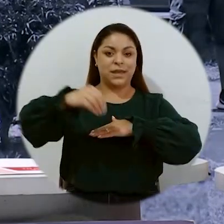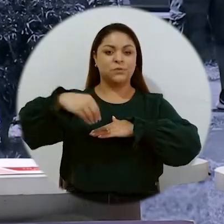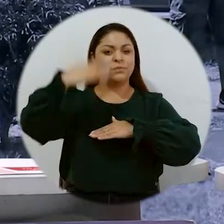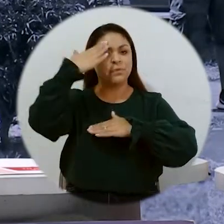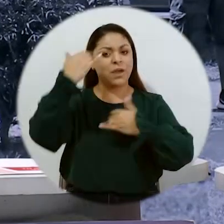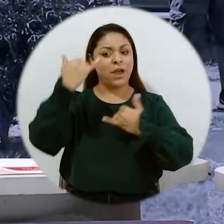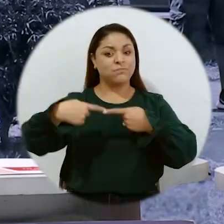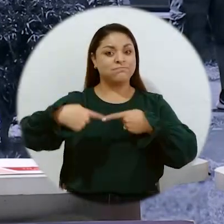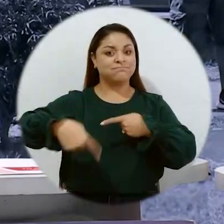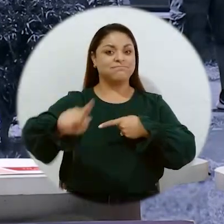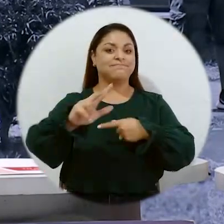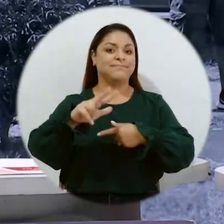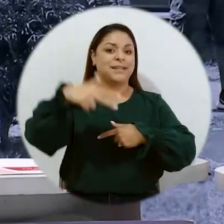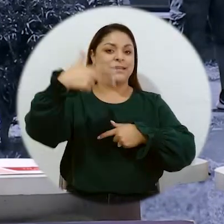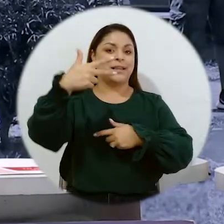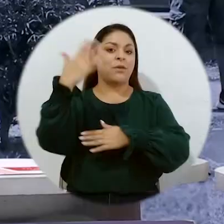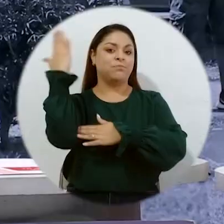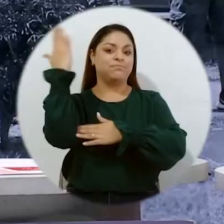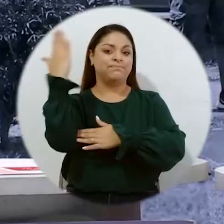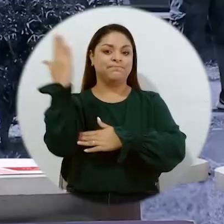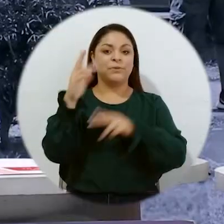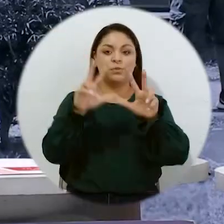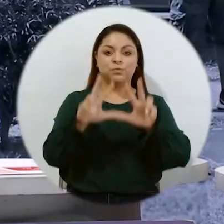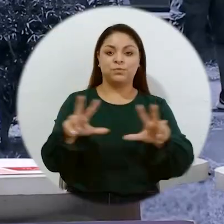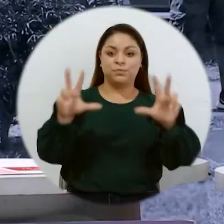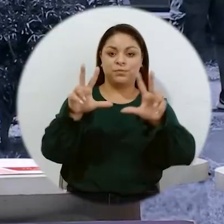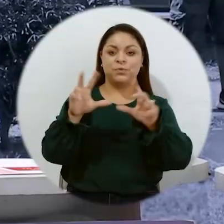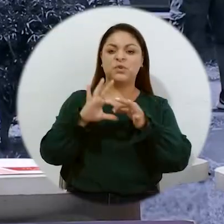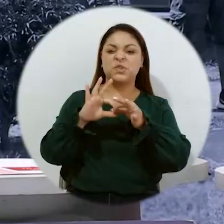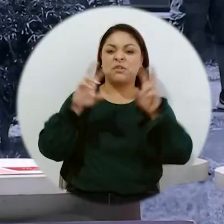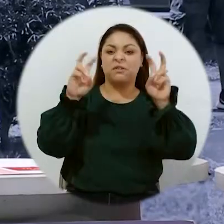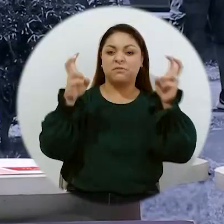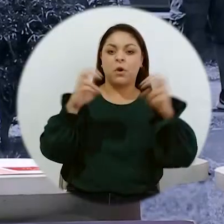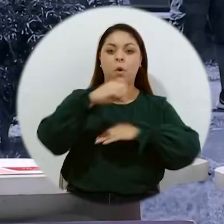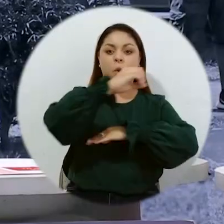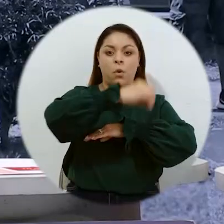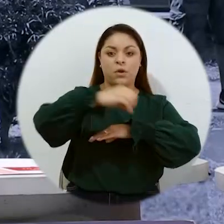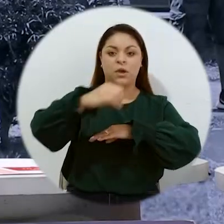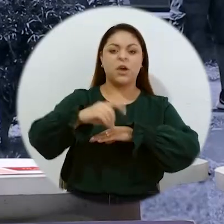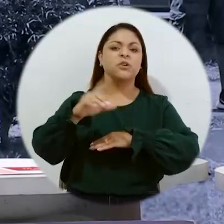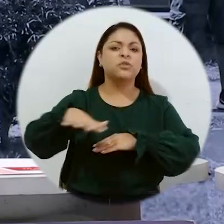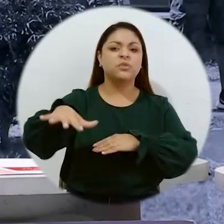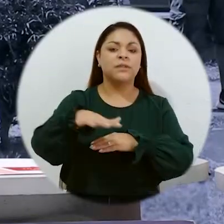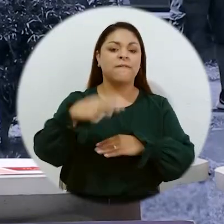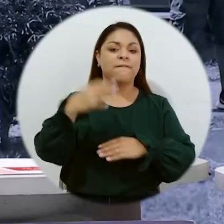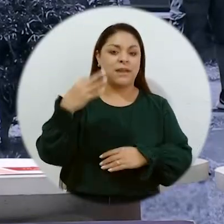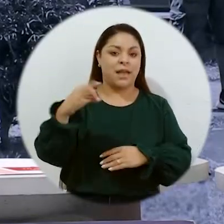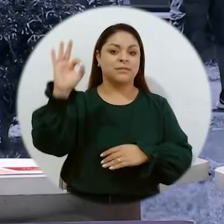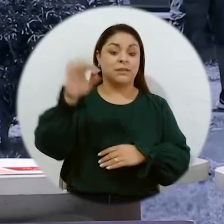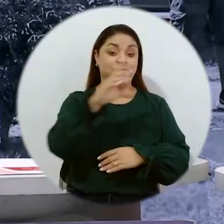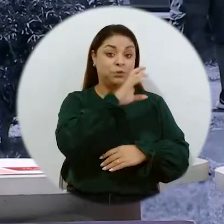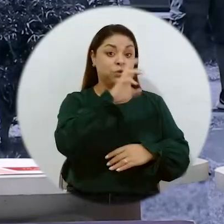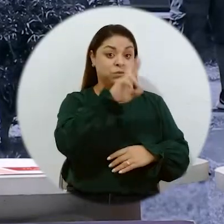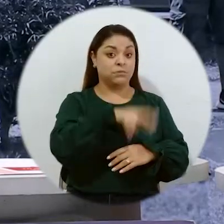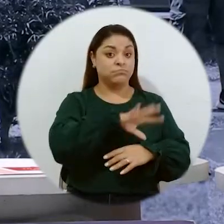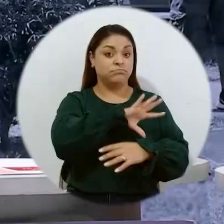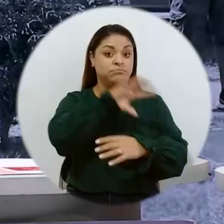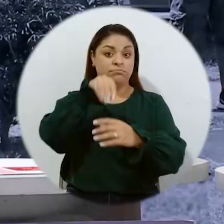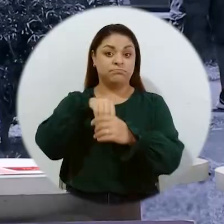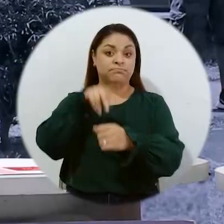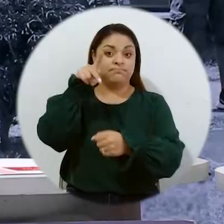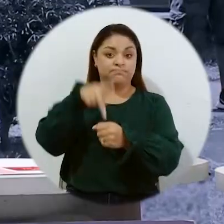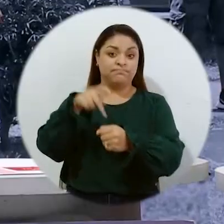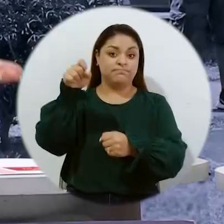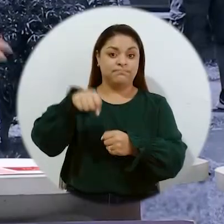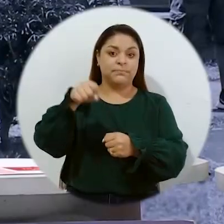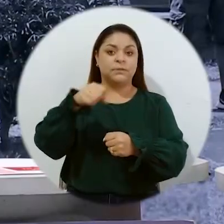de la tercera conferencia de Naciones Unidas sobre océanos que tendrá lugar en estos días en Francia y que Costa Rica participa activamente.